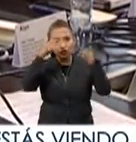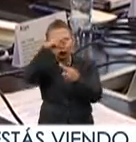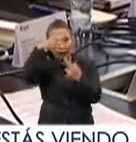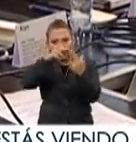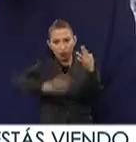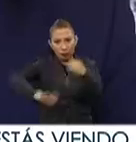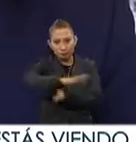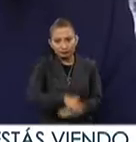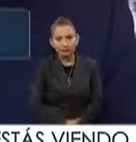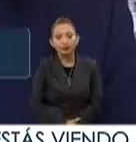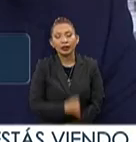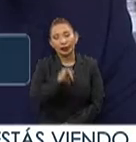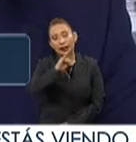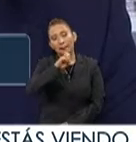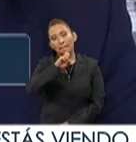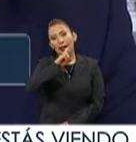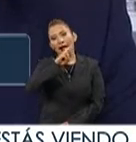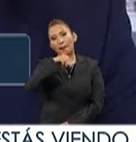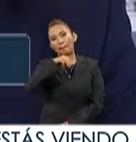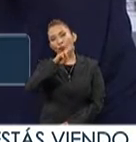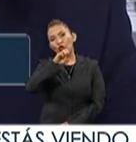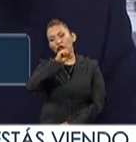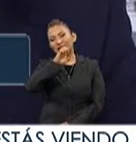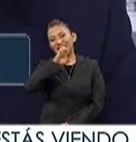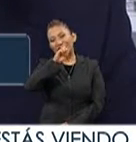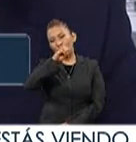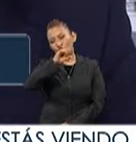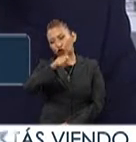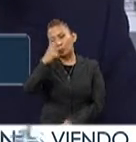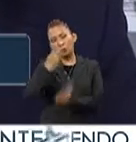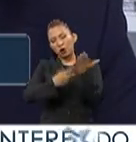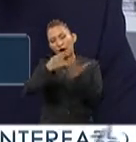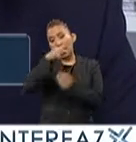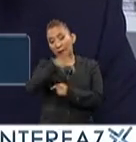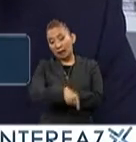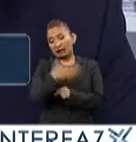región. Ibermuseos es un programa que podemos decir de